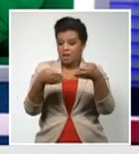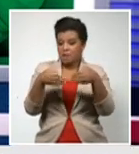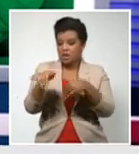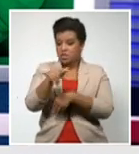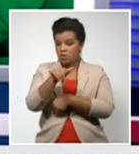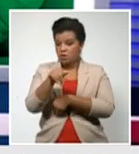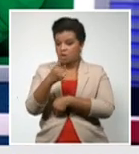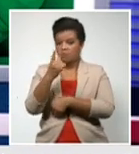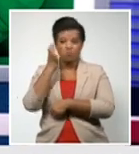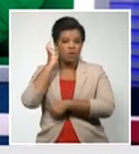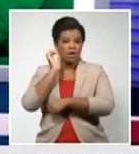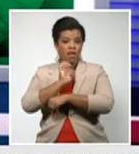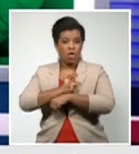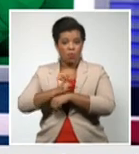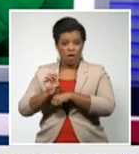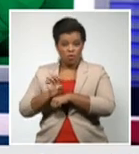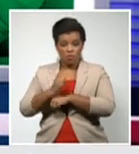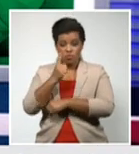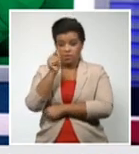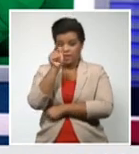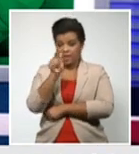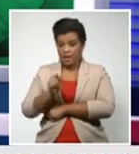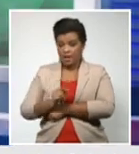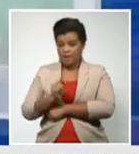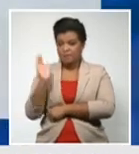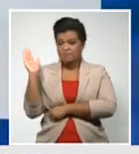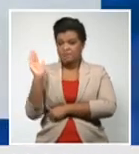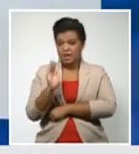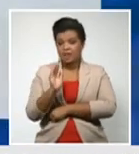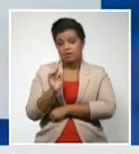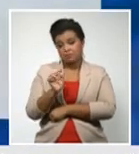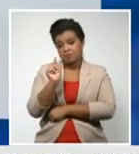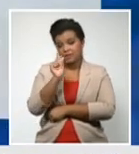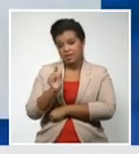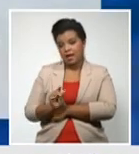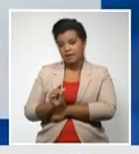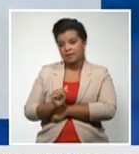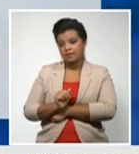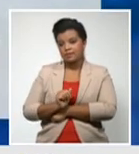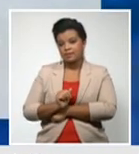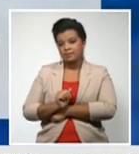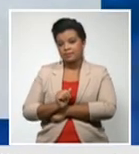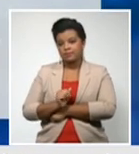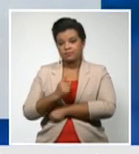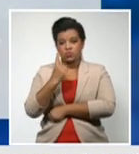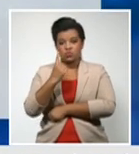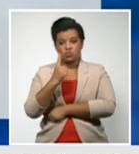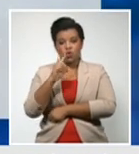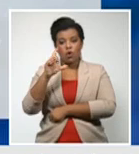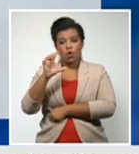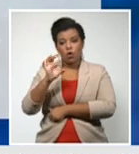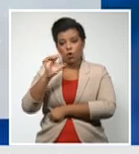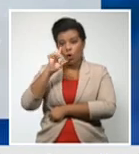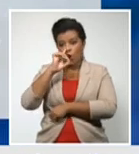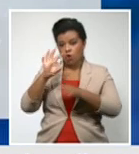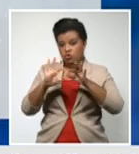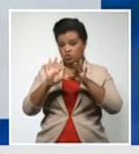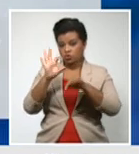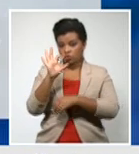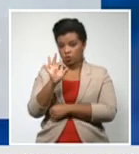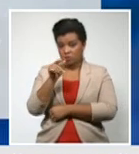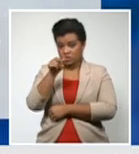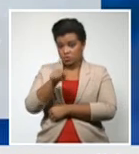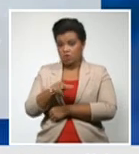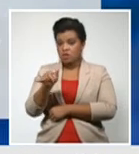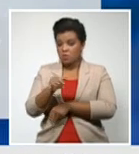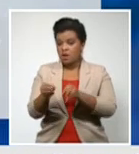ecuatoriana, un italiano procedente de Italia y un congolés que también es un caso autóctono, en